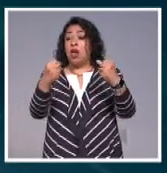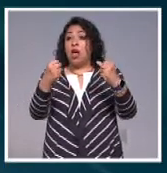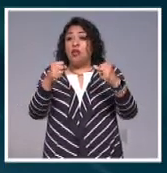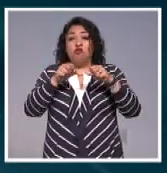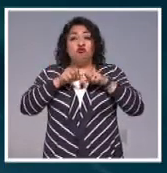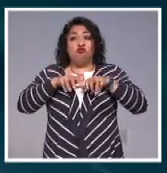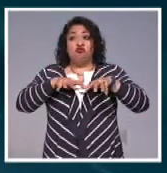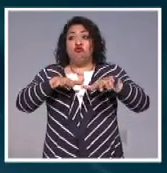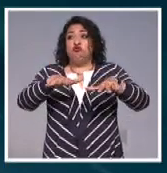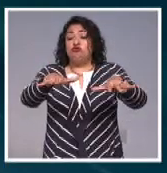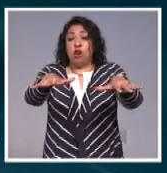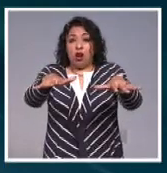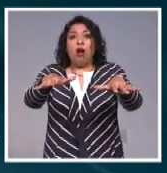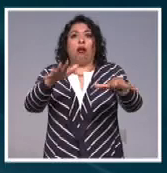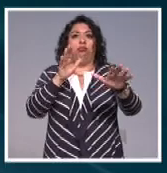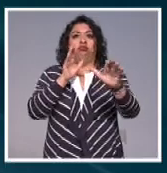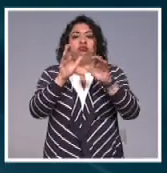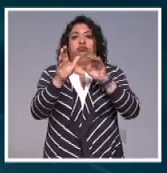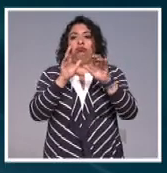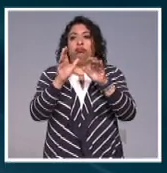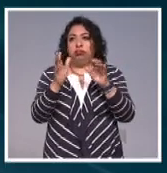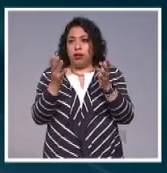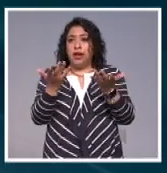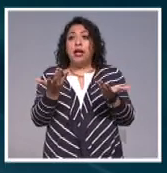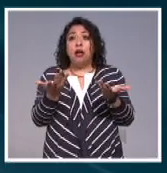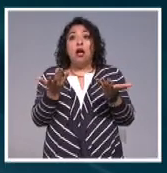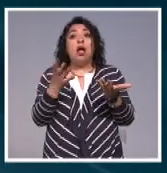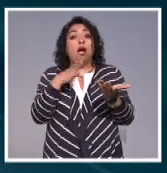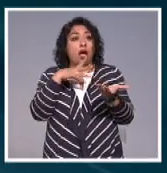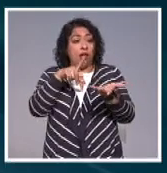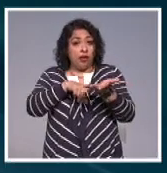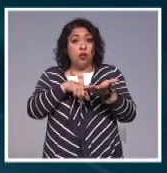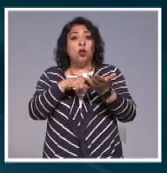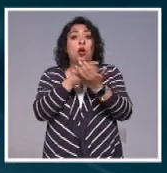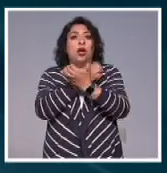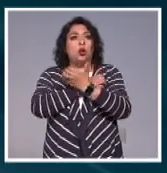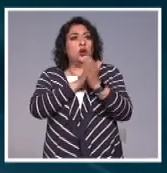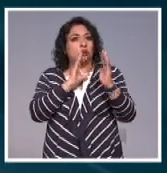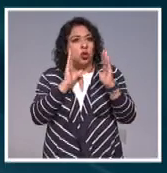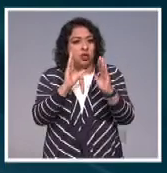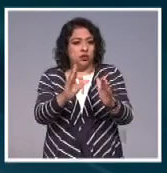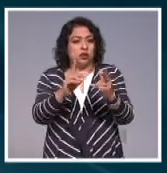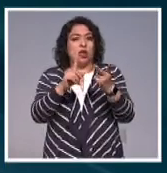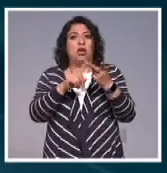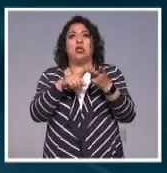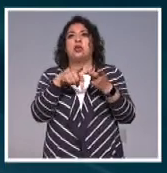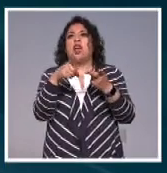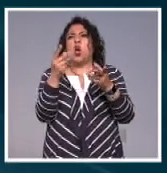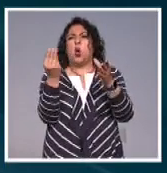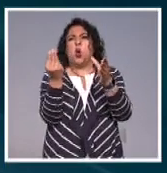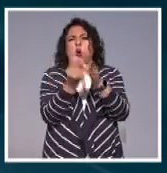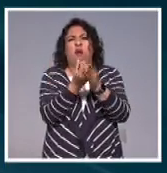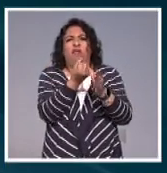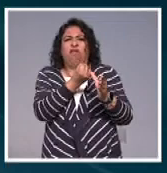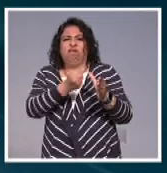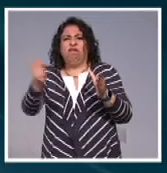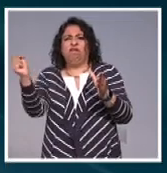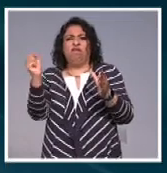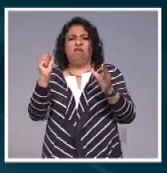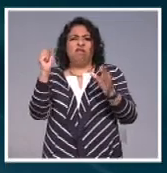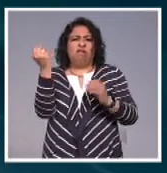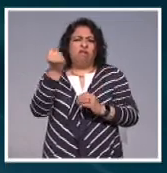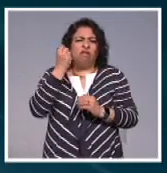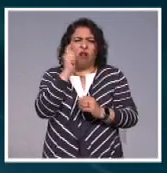comunicación masivo que llevó educación a distancia, que llevó los mejores cursos, las mejores